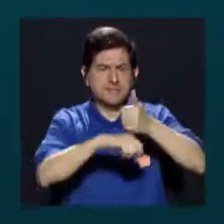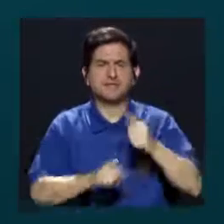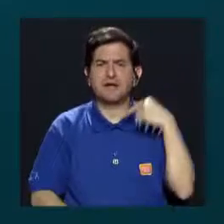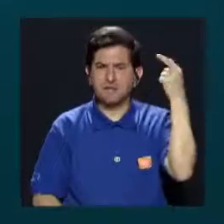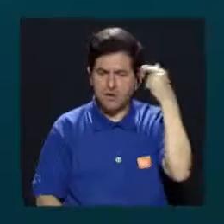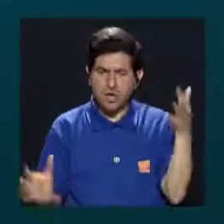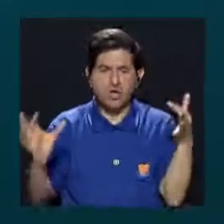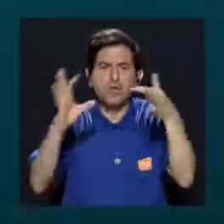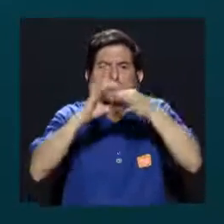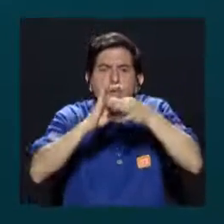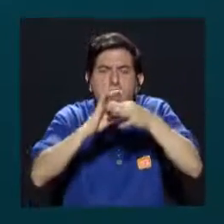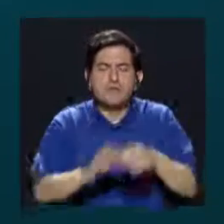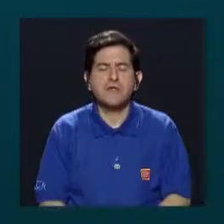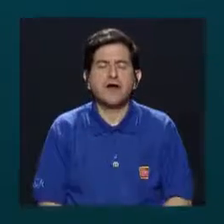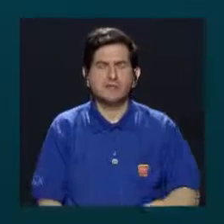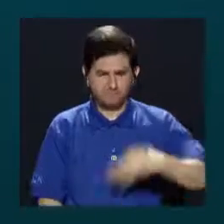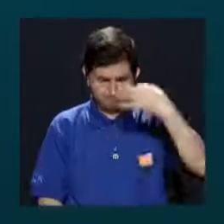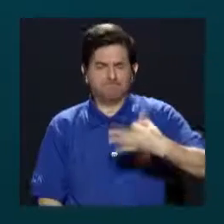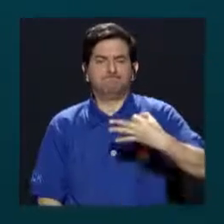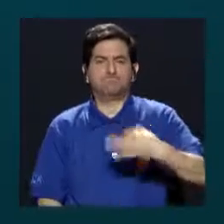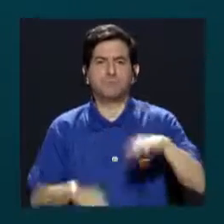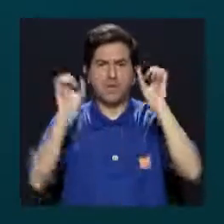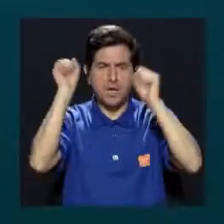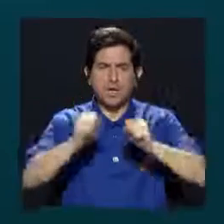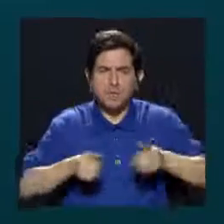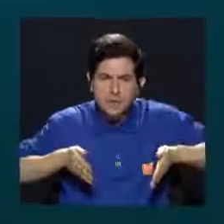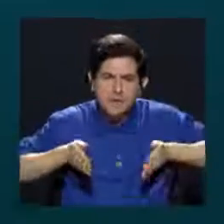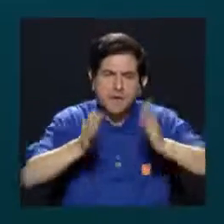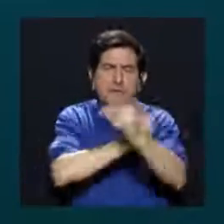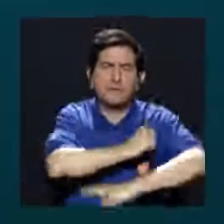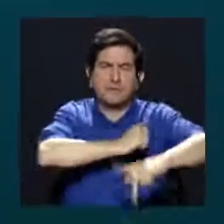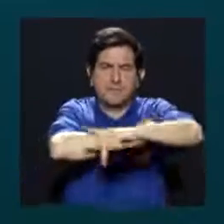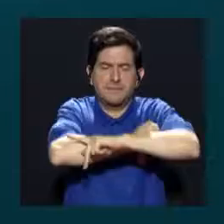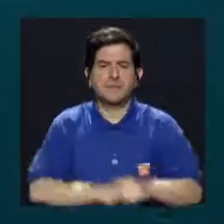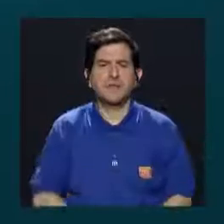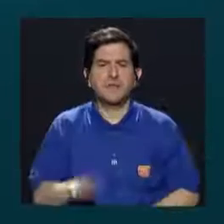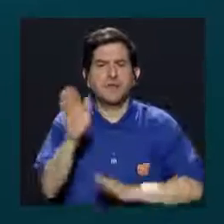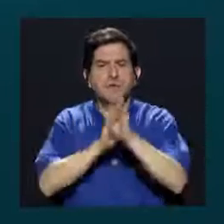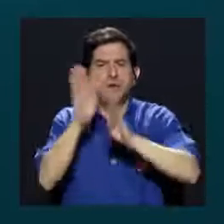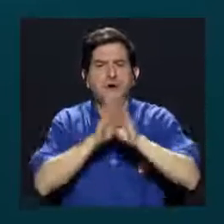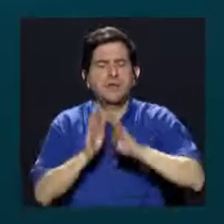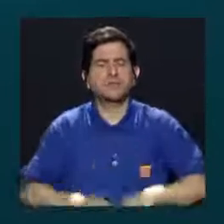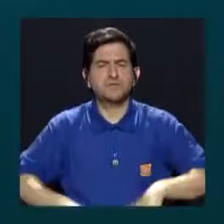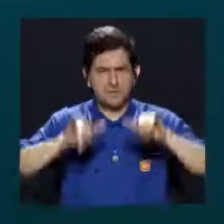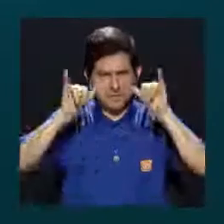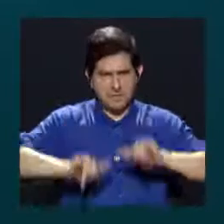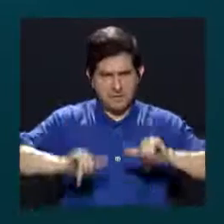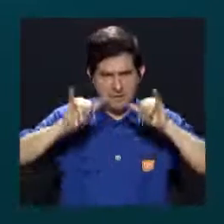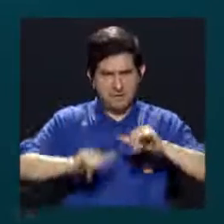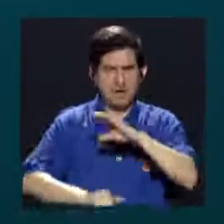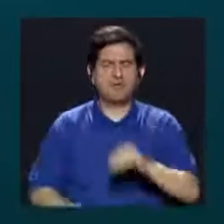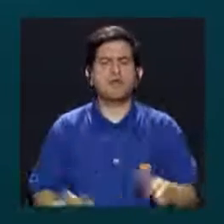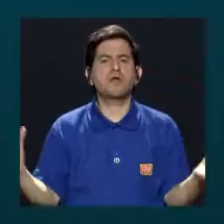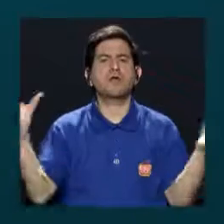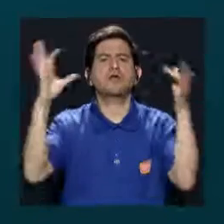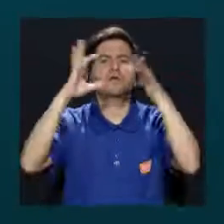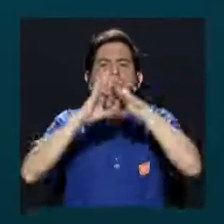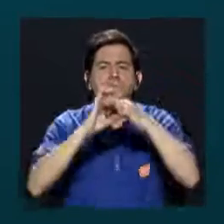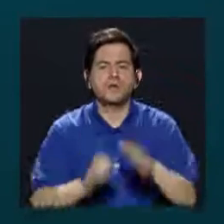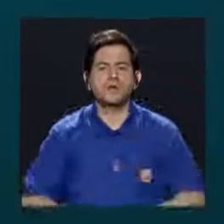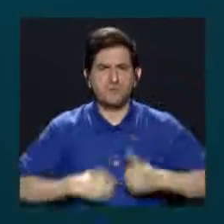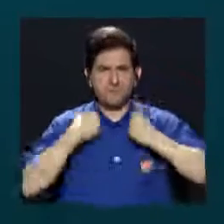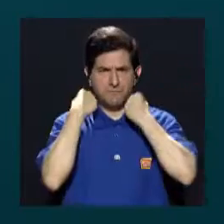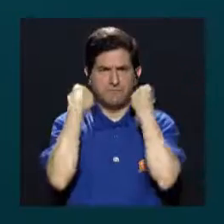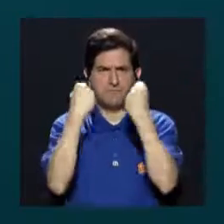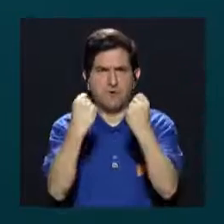conformar un gobierno de unidad se consolide y pueda enrumbar el país hacia un desarrollo sostenible y armonioso